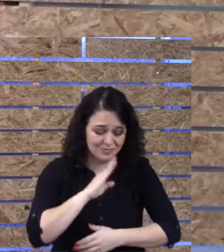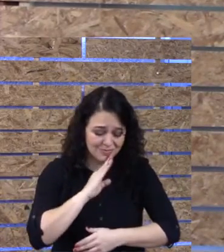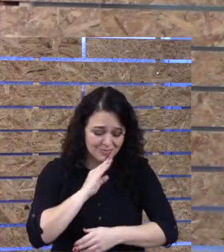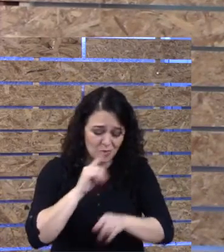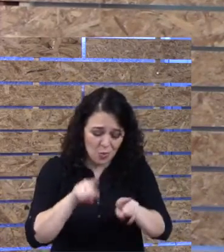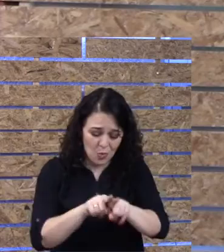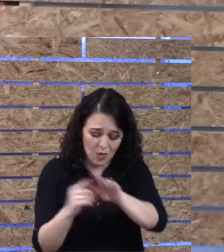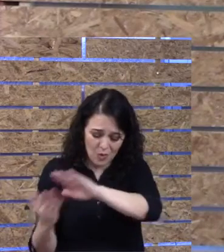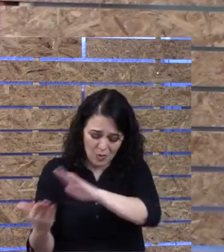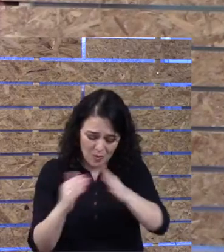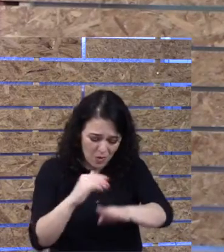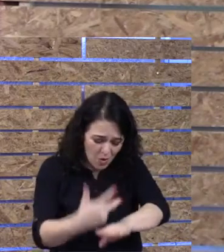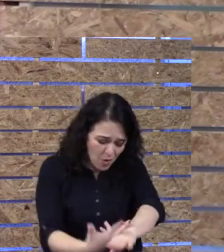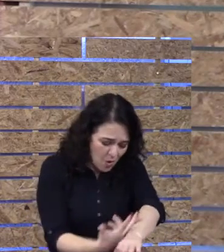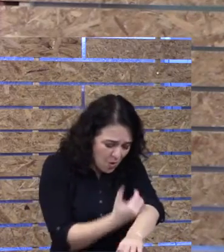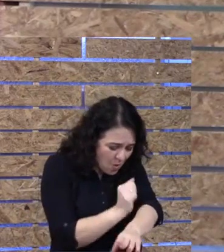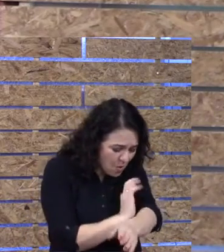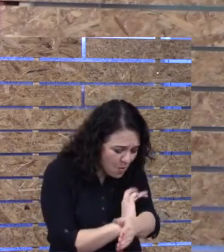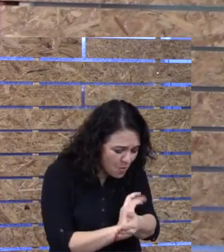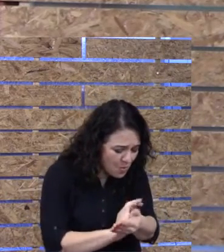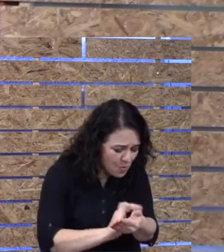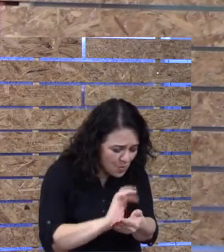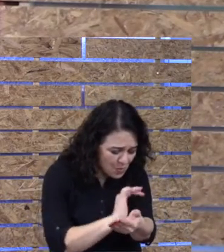porque escuchan su voz.